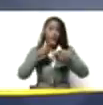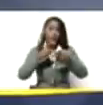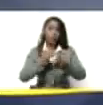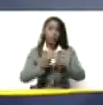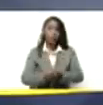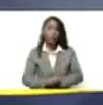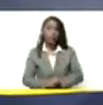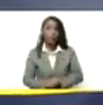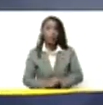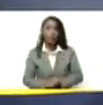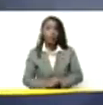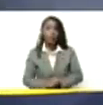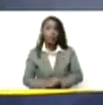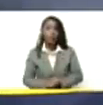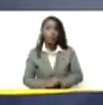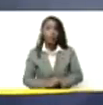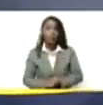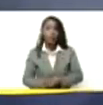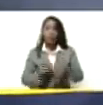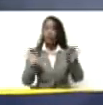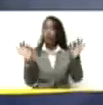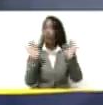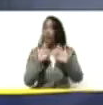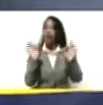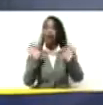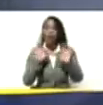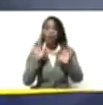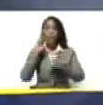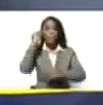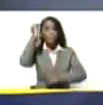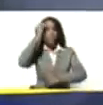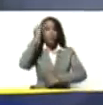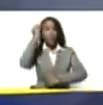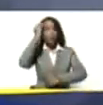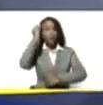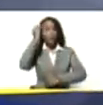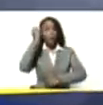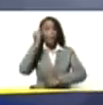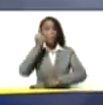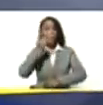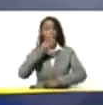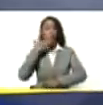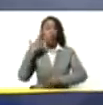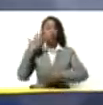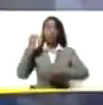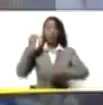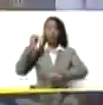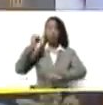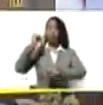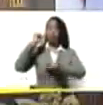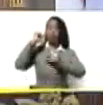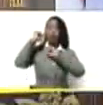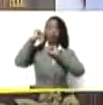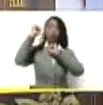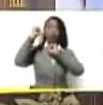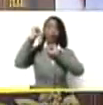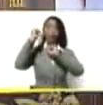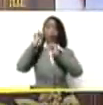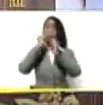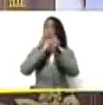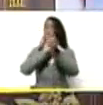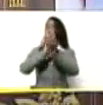conspirando allí nació la conspiración contra el staff deben saberlo el